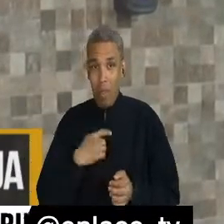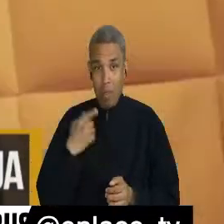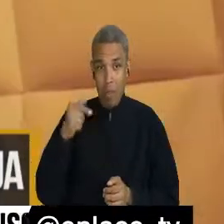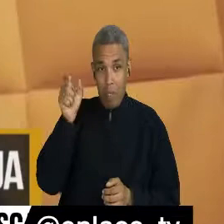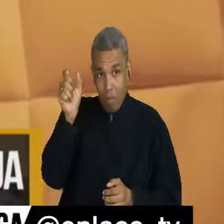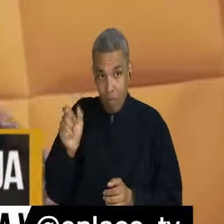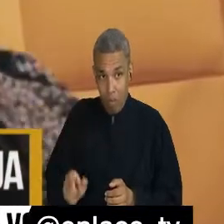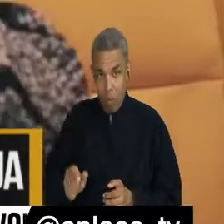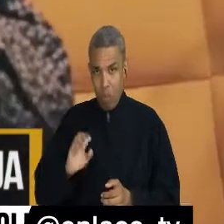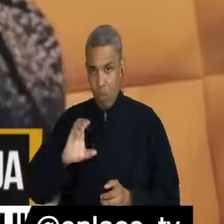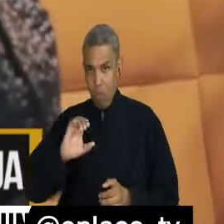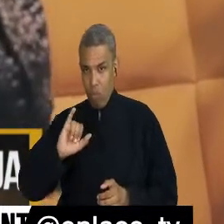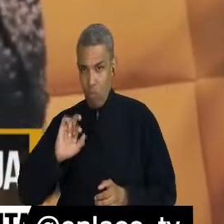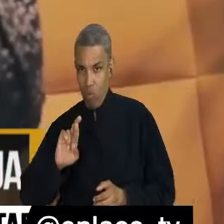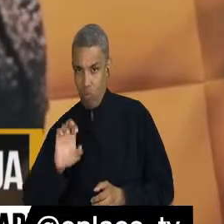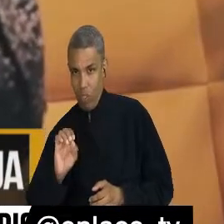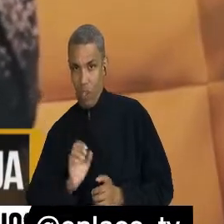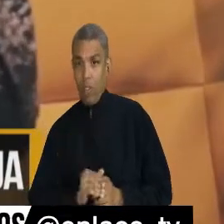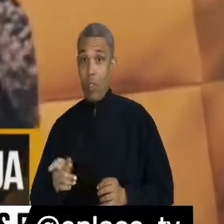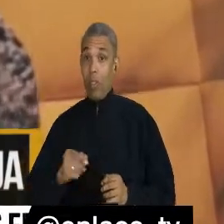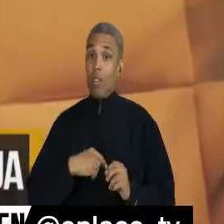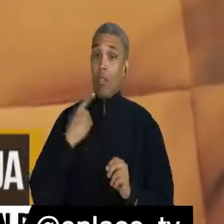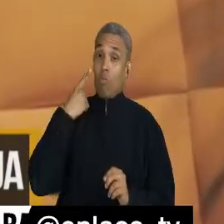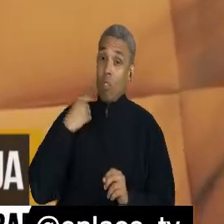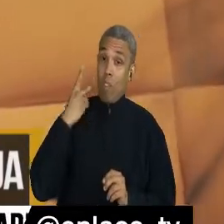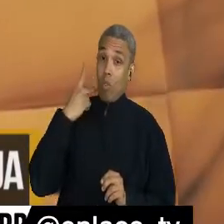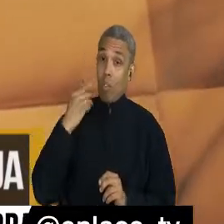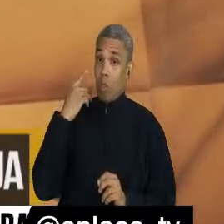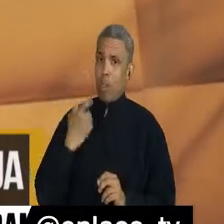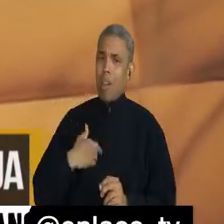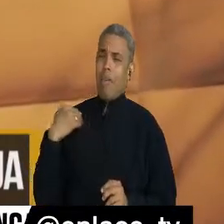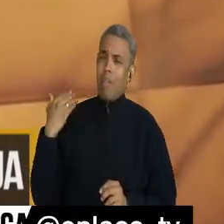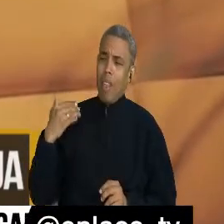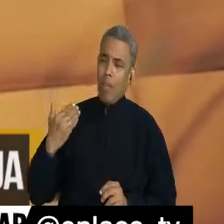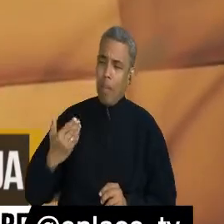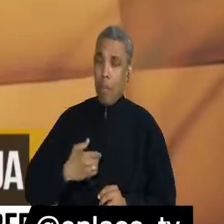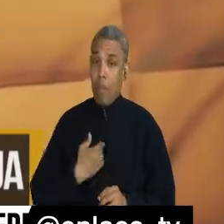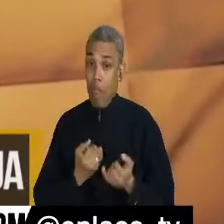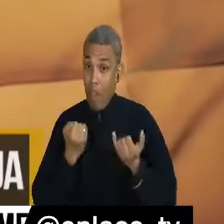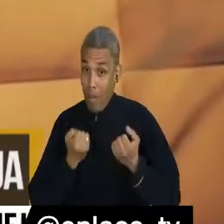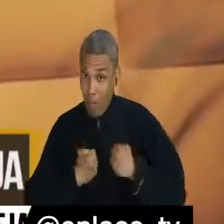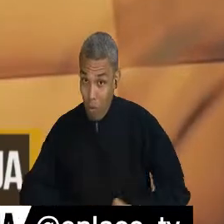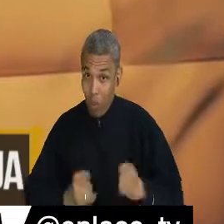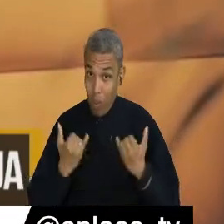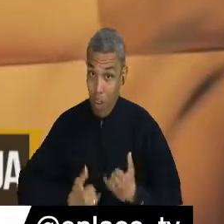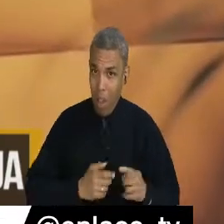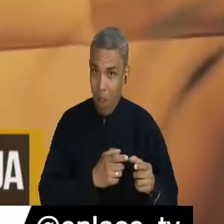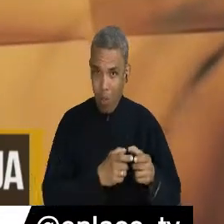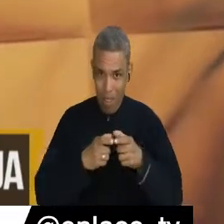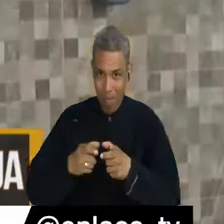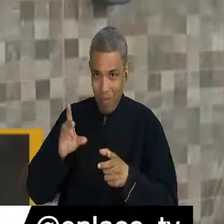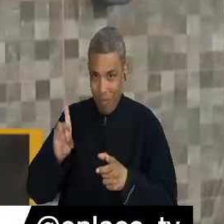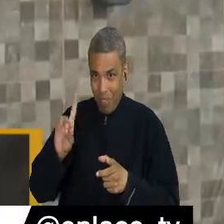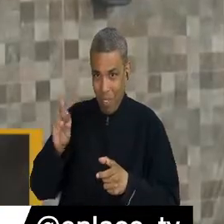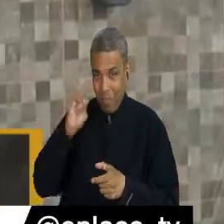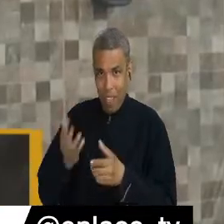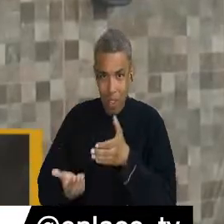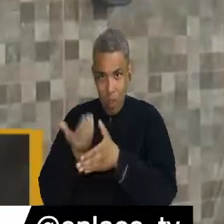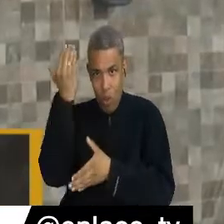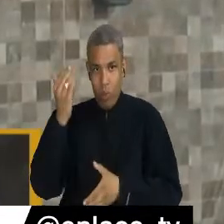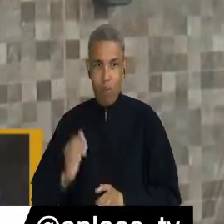Luna. Días de trabajo, esfuerzo y compromiso dieron como resultado el lanzamiento de su primer sencillo discográfico. Este es mi primer